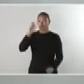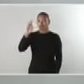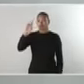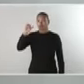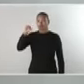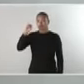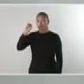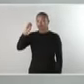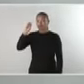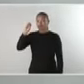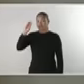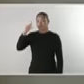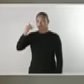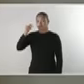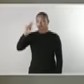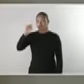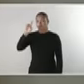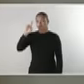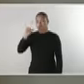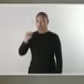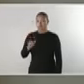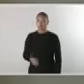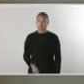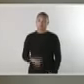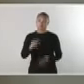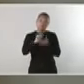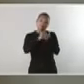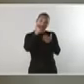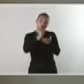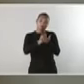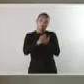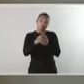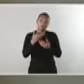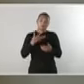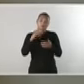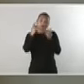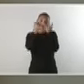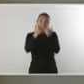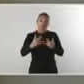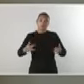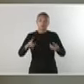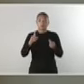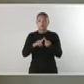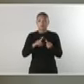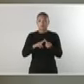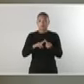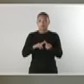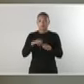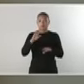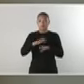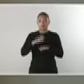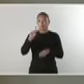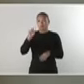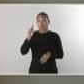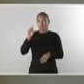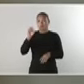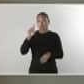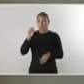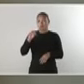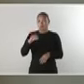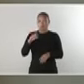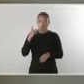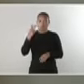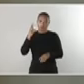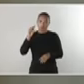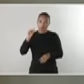por un minuto Tamaulipas es una historia donde el gran perdedor en estos ochenta